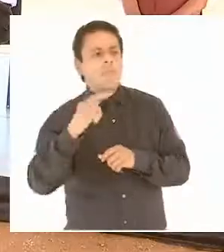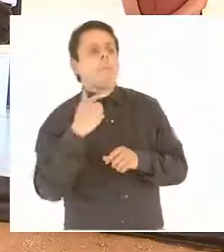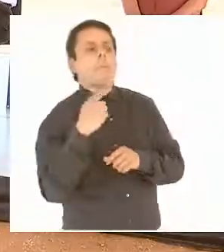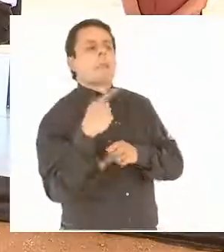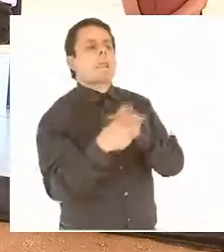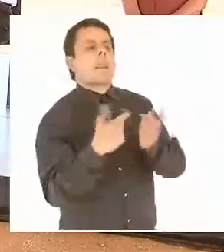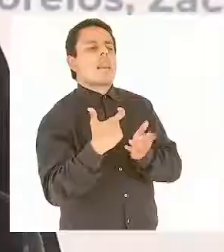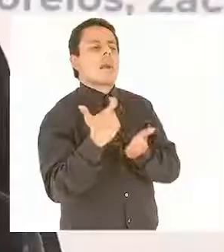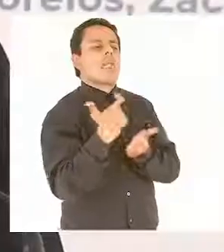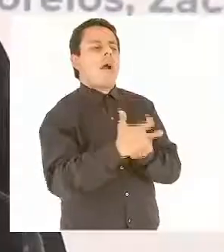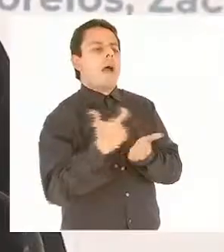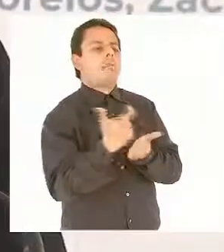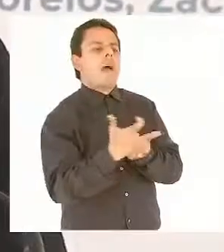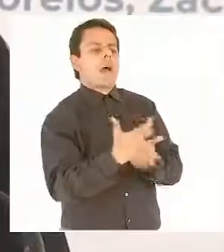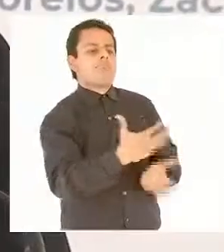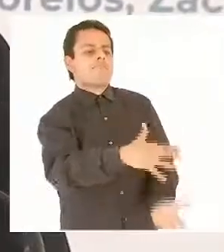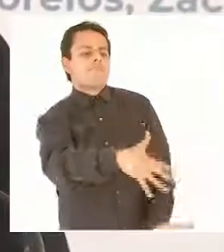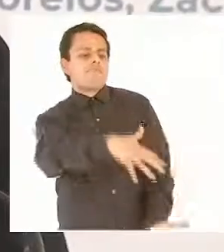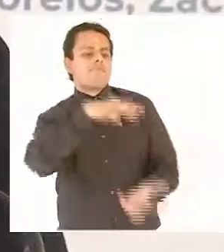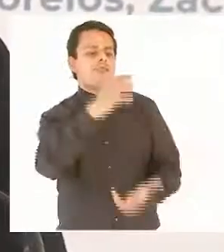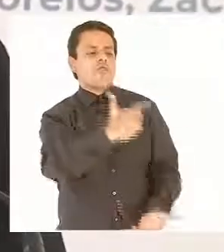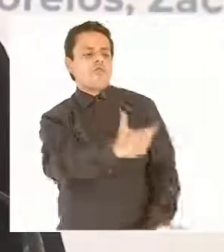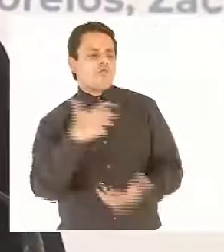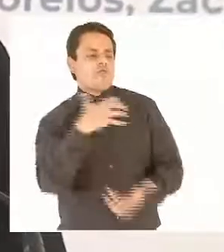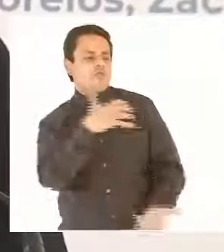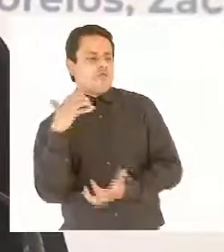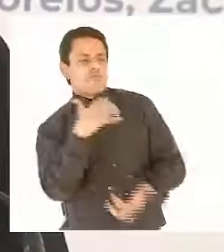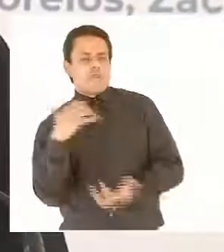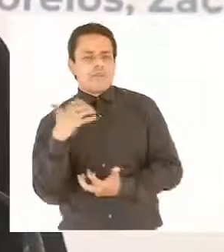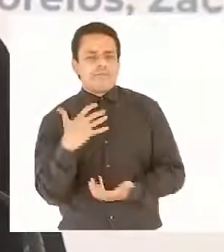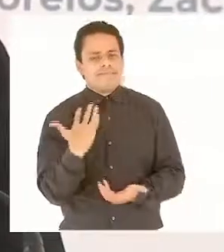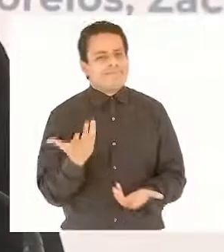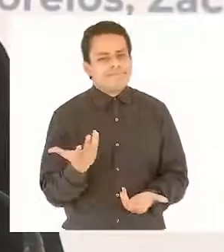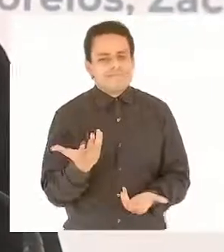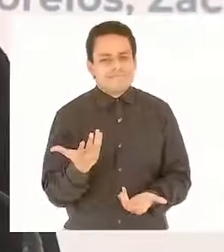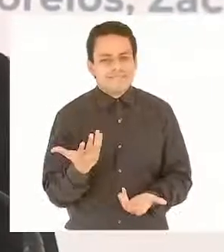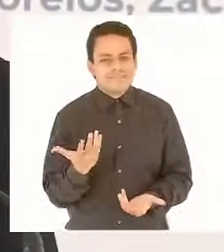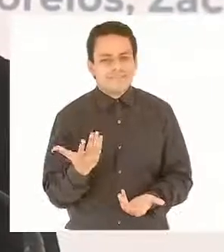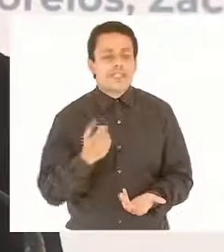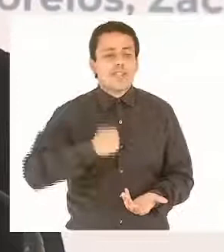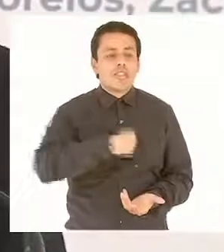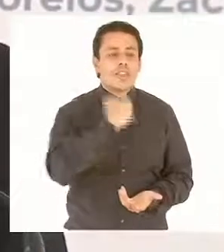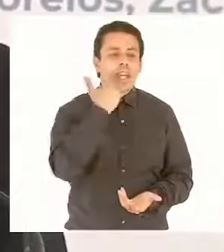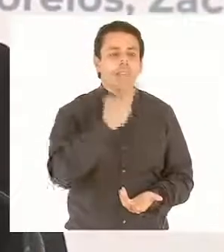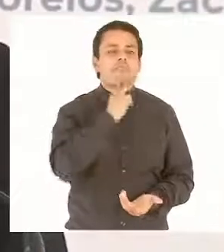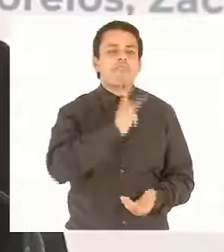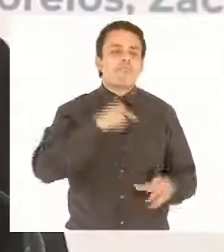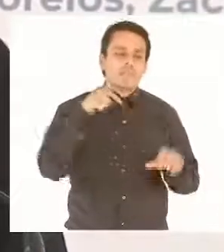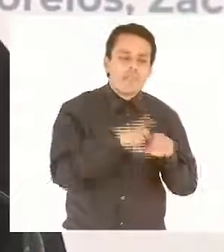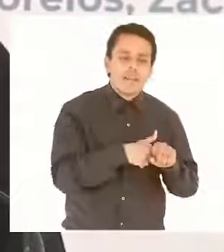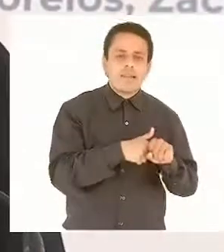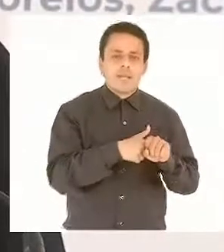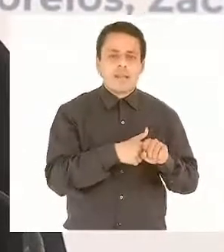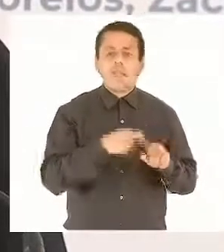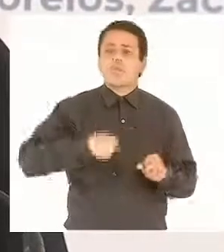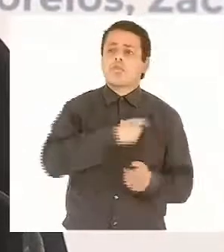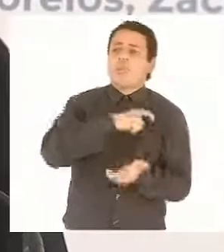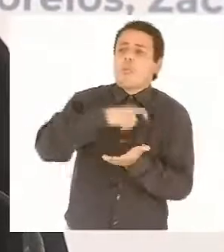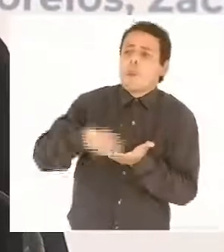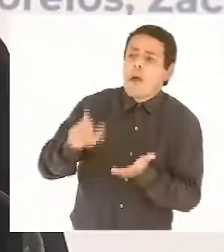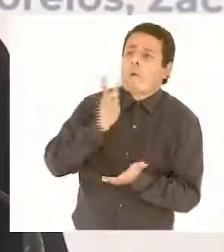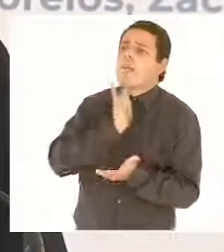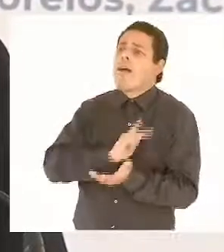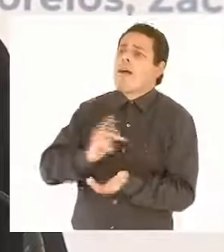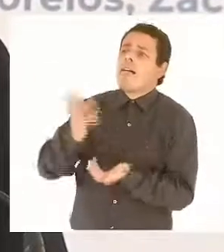a seguir rescatando a Pemex para no estar comprando las gasolinas en